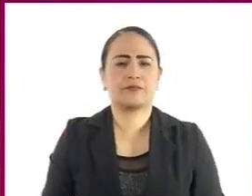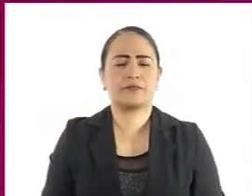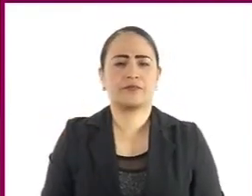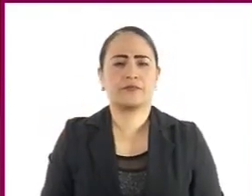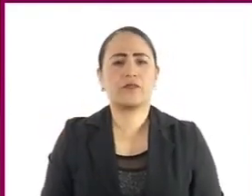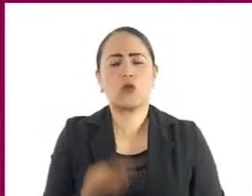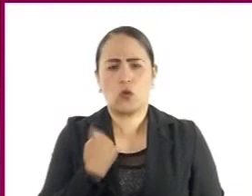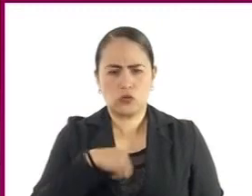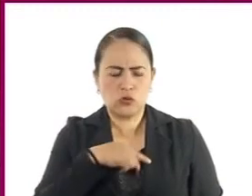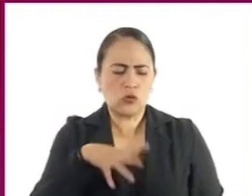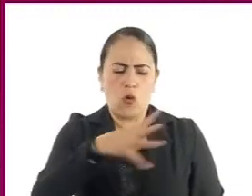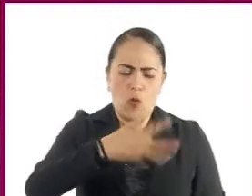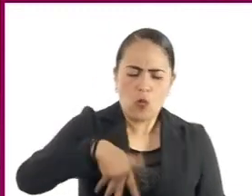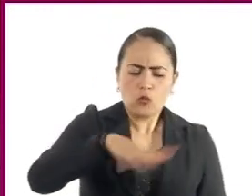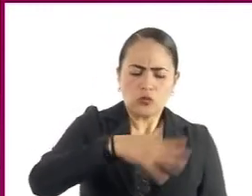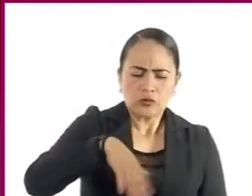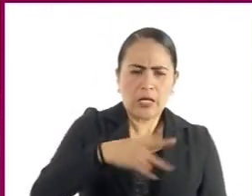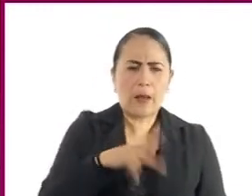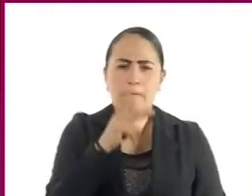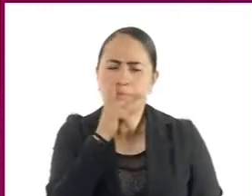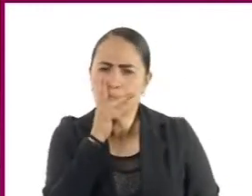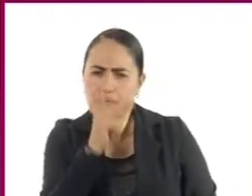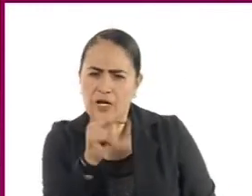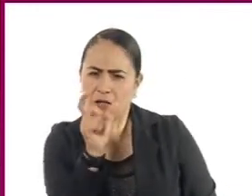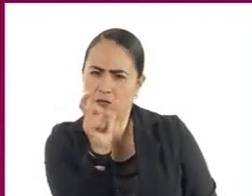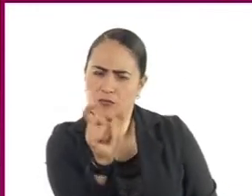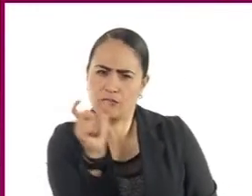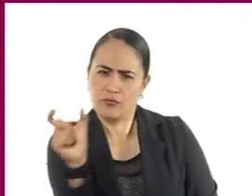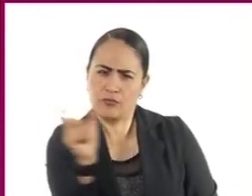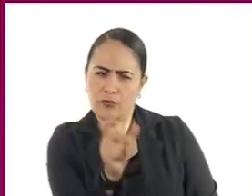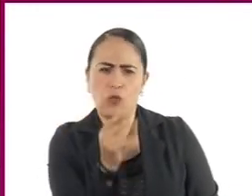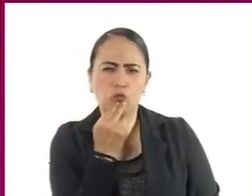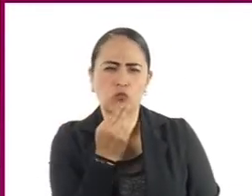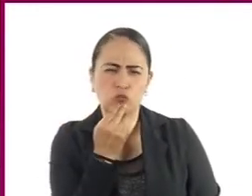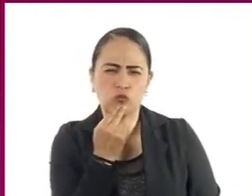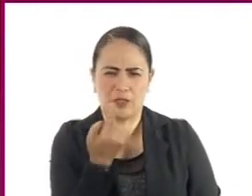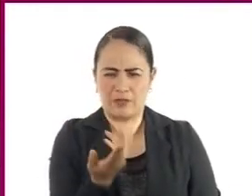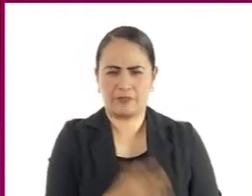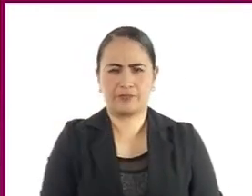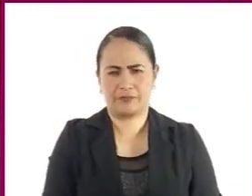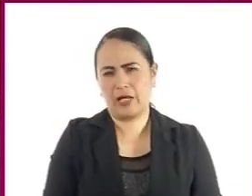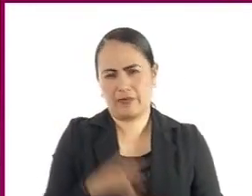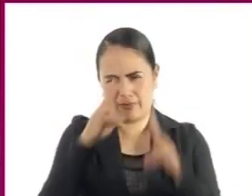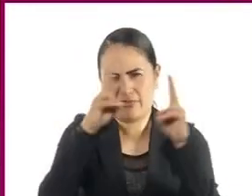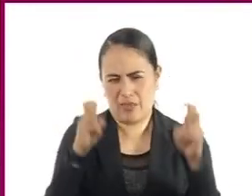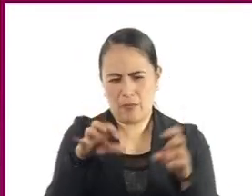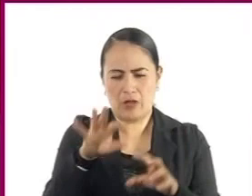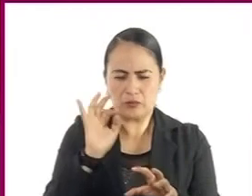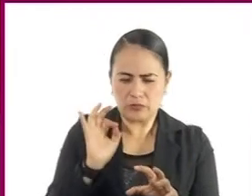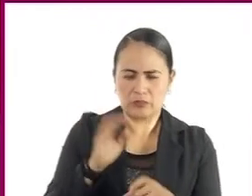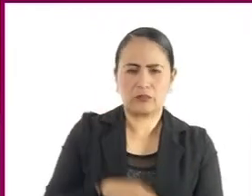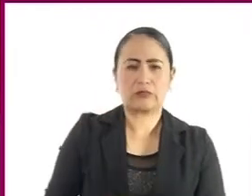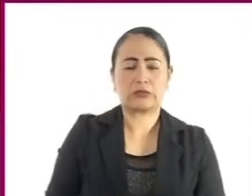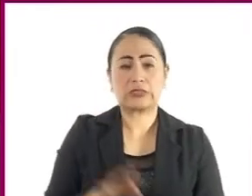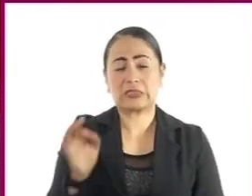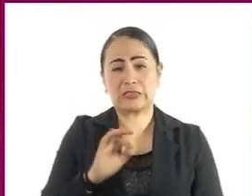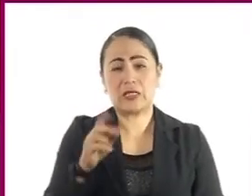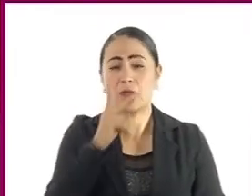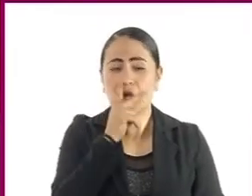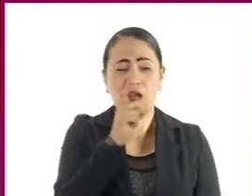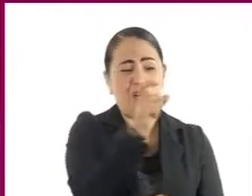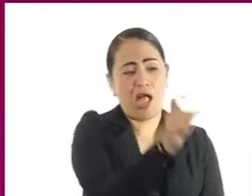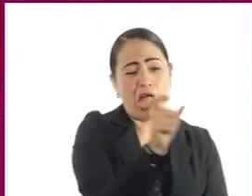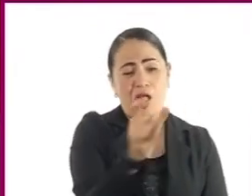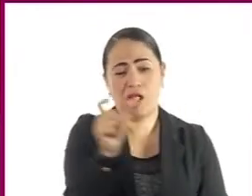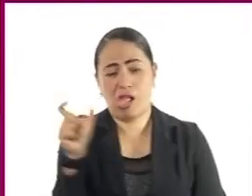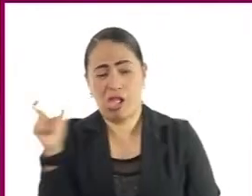búsqueda debemos utilizar palabras concretas o específicas del tema a investigar, de tal forma que no sean oraciones